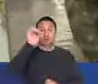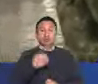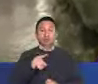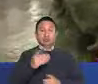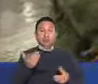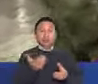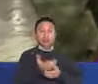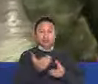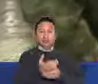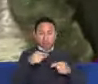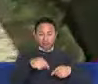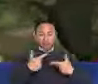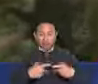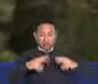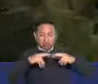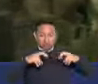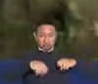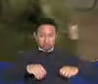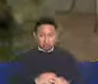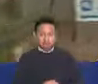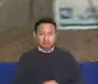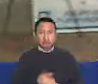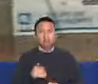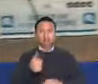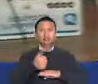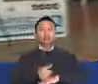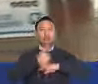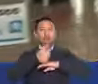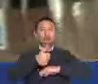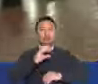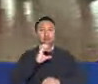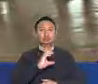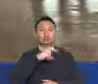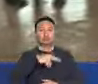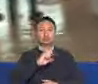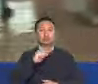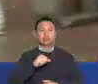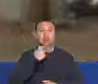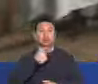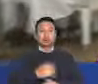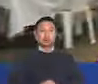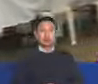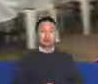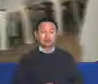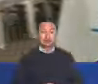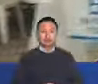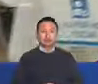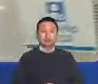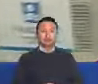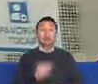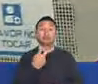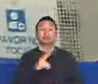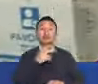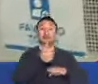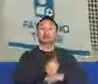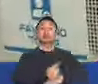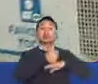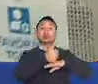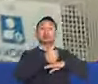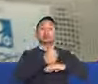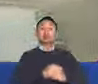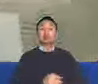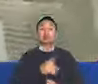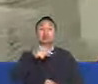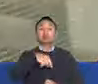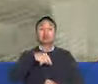las actas se han escrutado, según lo que ha indicado la página del Consejo Nacional Electoral y también las autoridades aquí